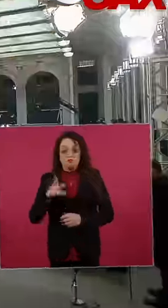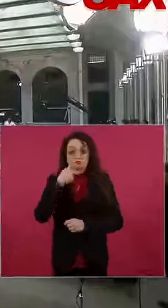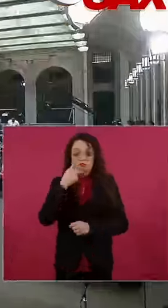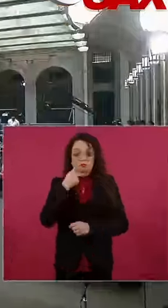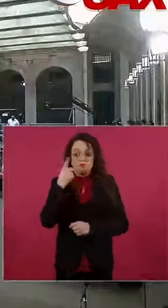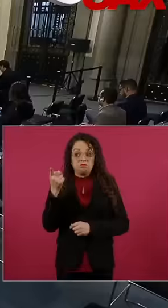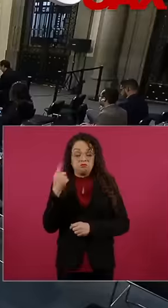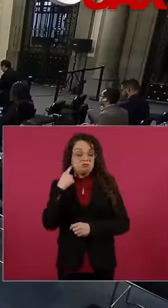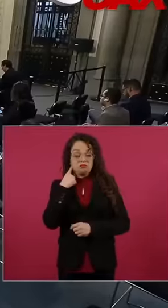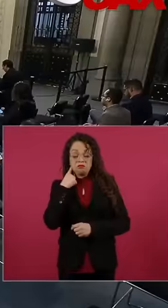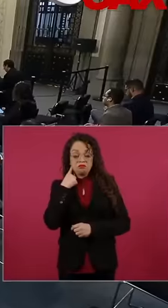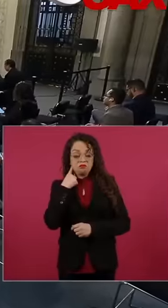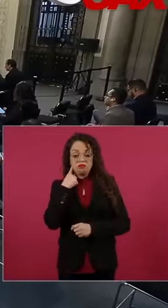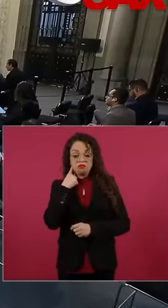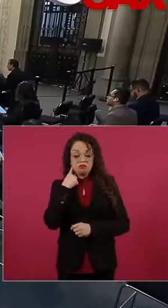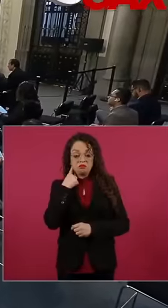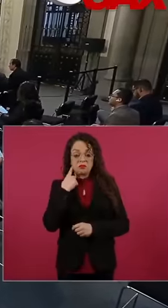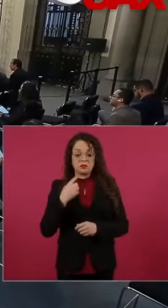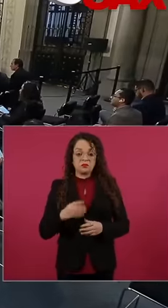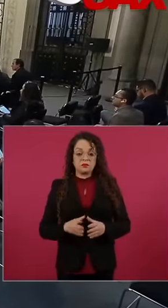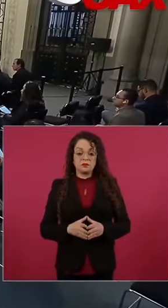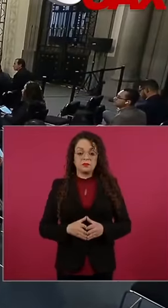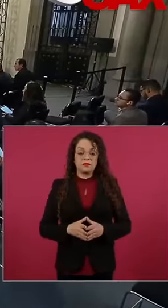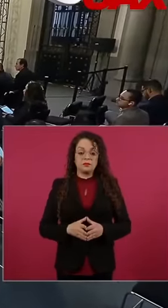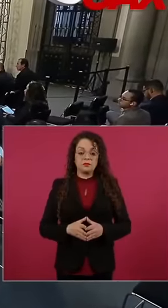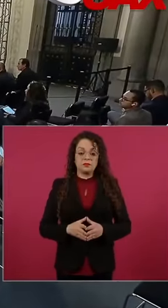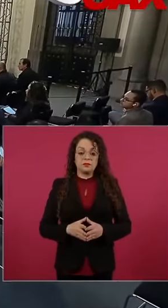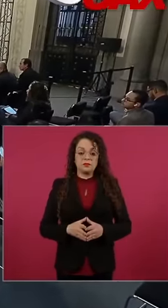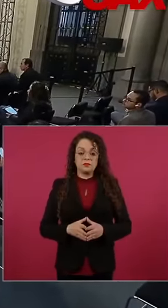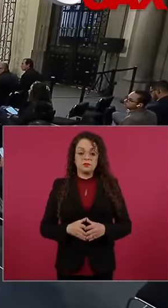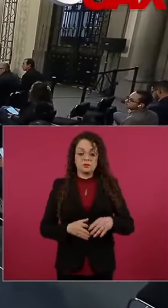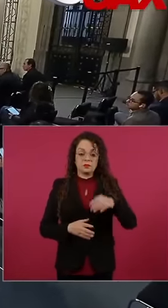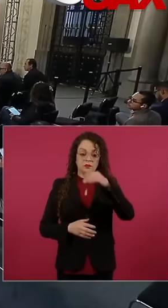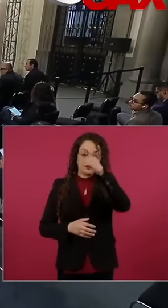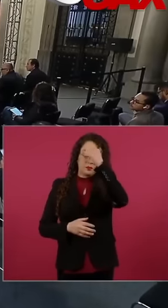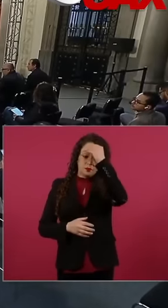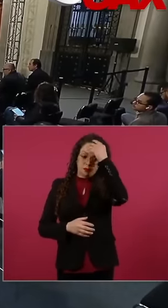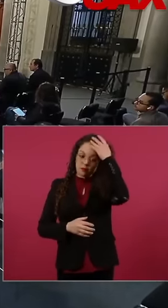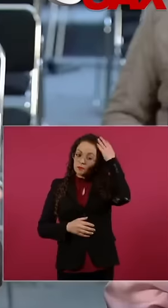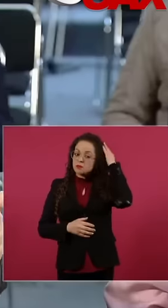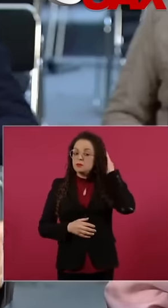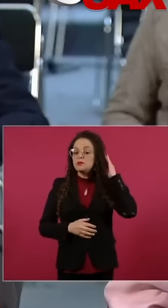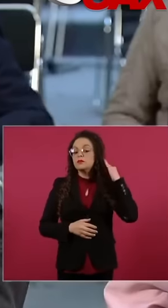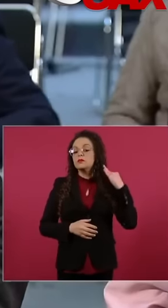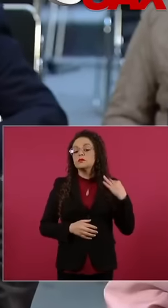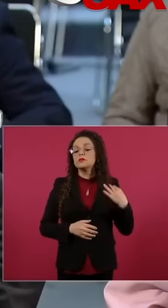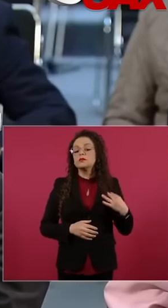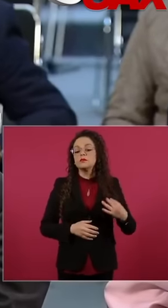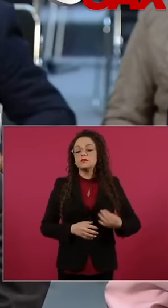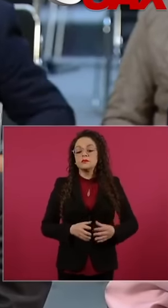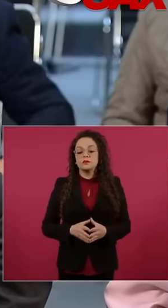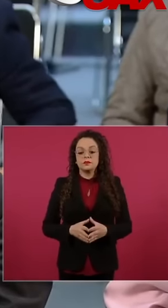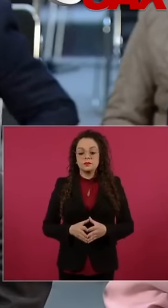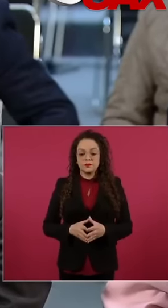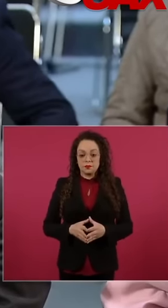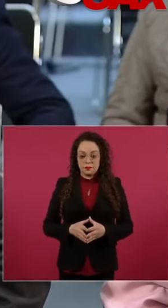Este segmento al principio de la mañanera hoy, una caricatura digital de usted. Ah, es que hay una